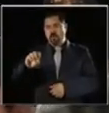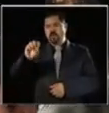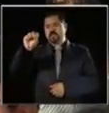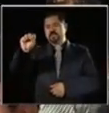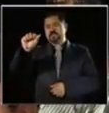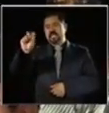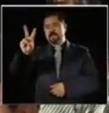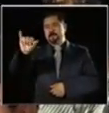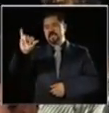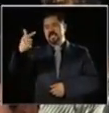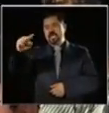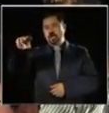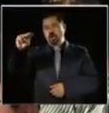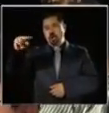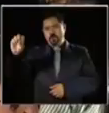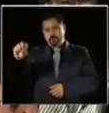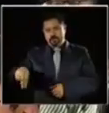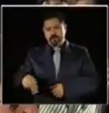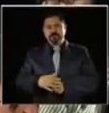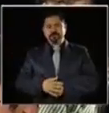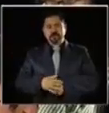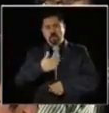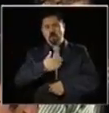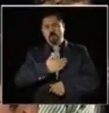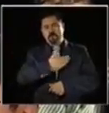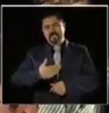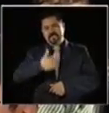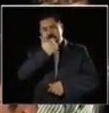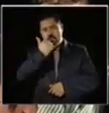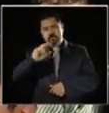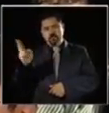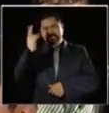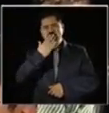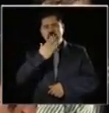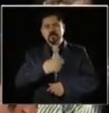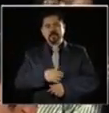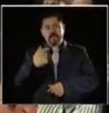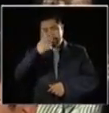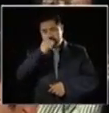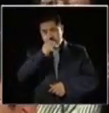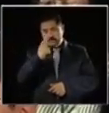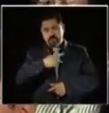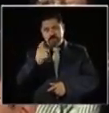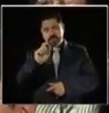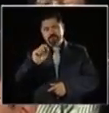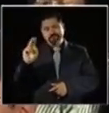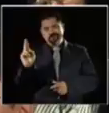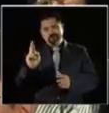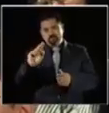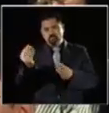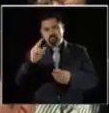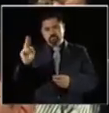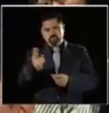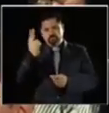universidad sonora hermosillo es la ciudad que cuenta con la mayor oferta educativa de nivel superior en el estado por lo tanto miles de estudiantes